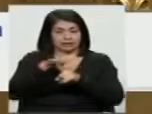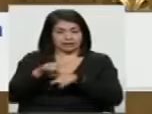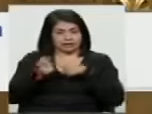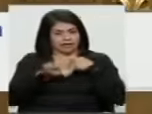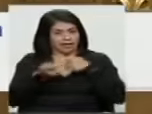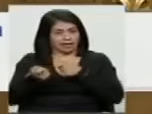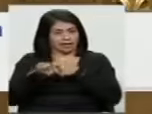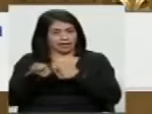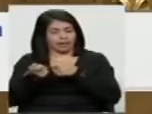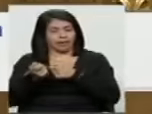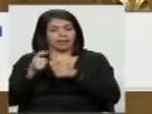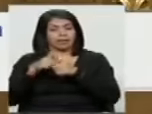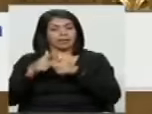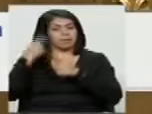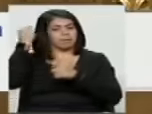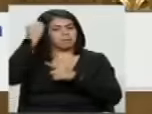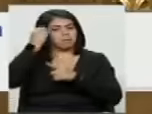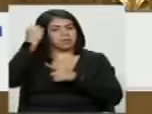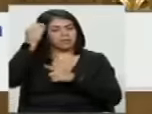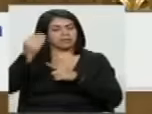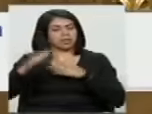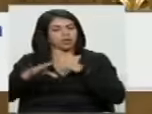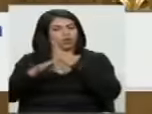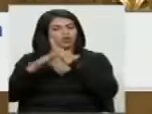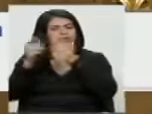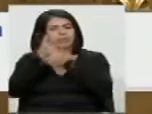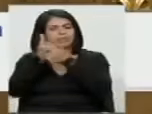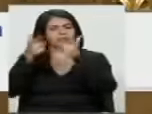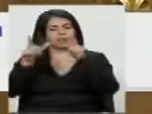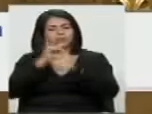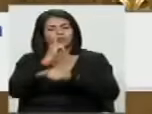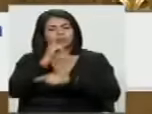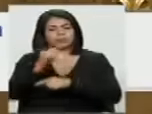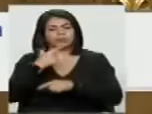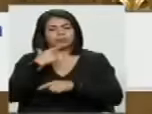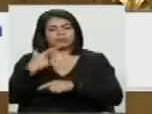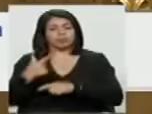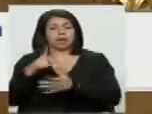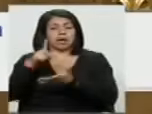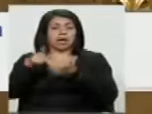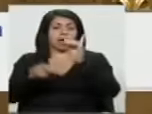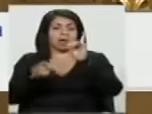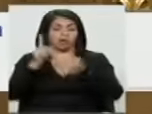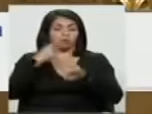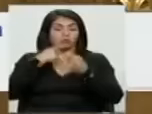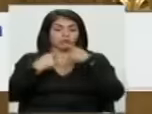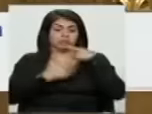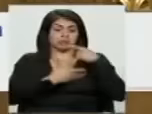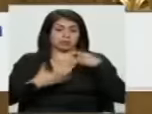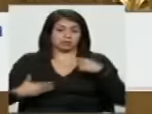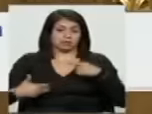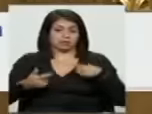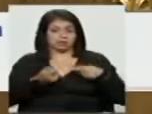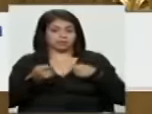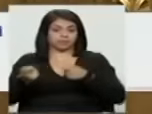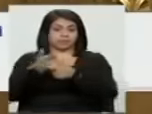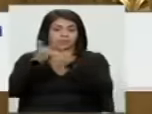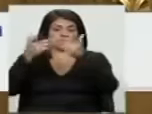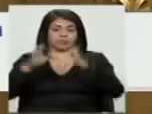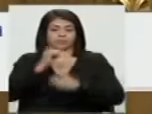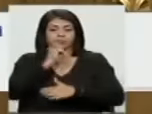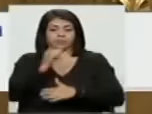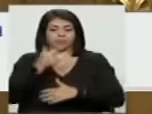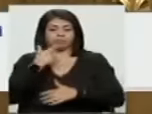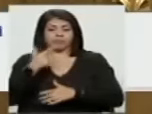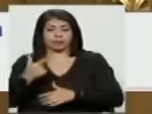no quieran legislar y piensen que esto es un ataque a la libertad de expresión, porque no tengo duda que saldrán con eso, querido presidente, que esto es un ataque a la libertad de